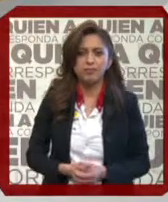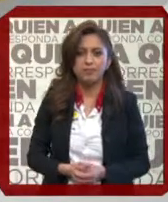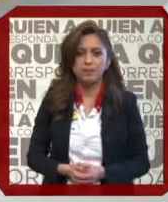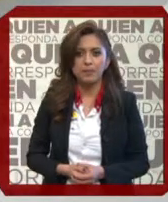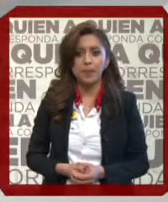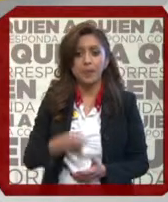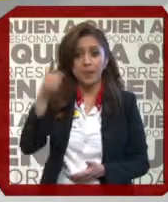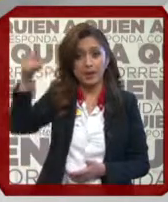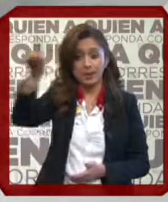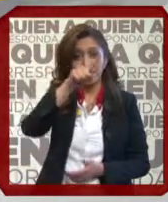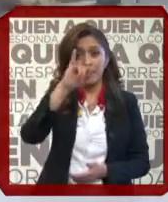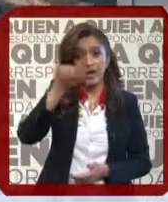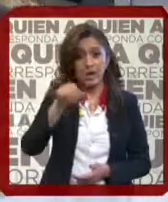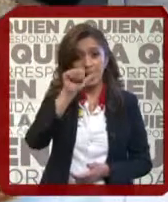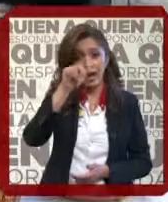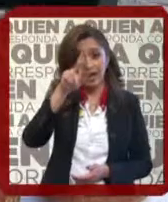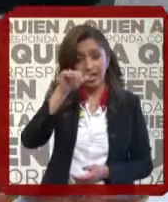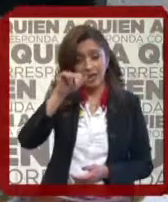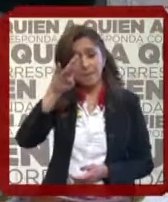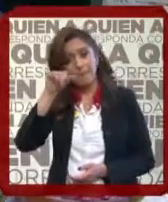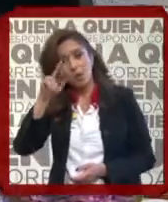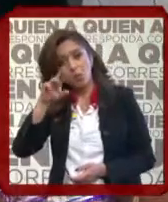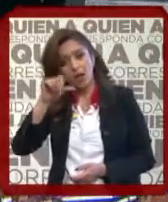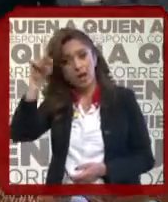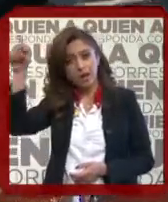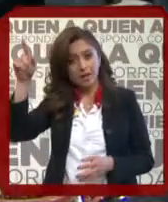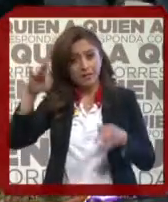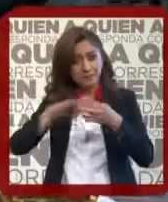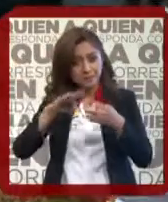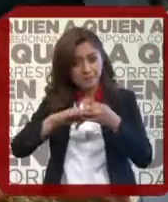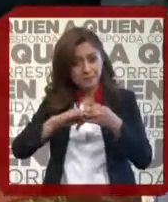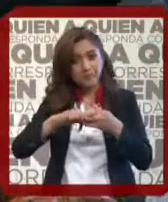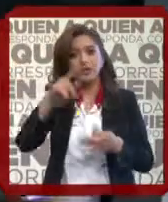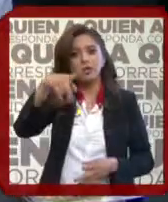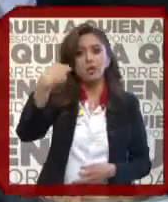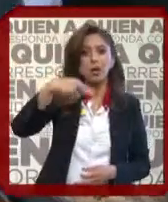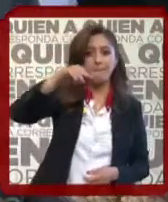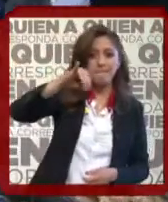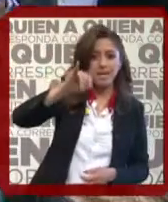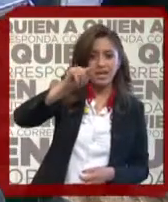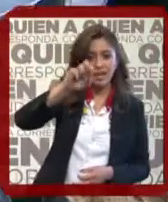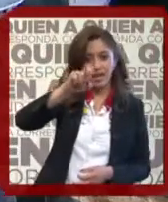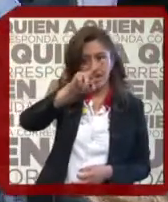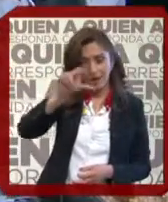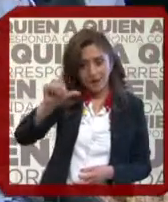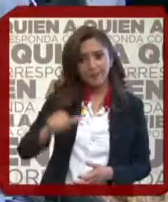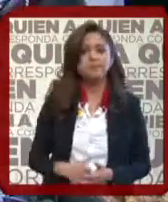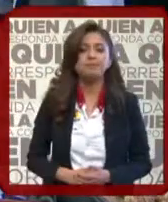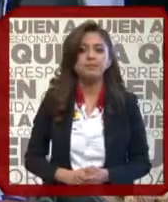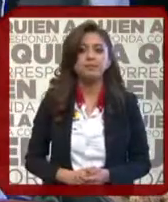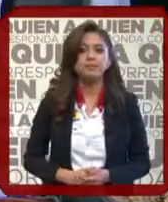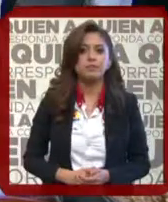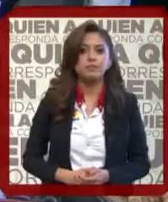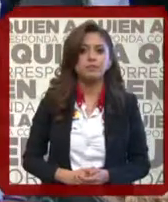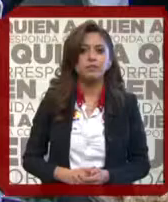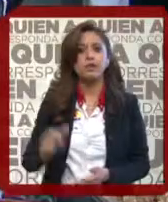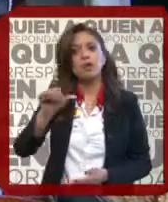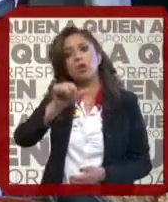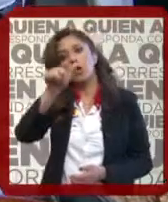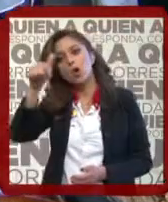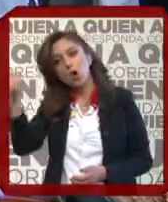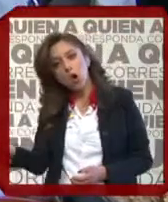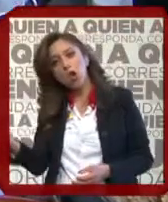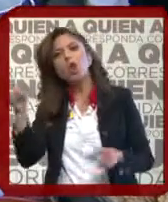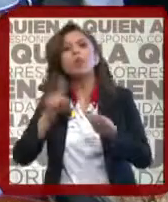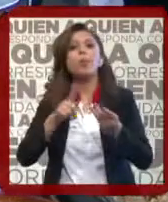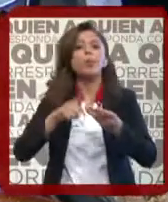En la Jardín Balbuena, en Fernando Iglesias Calderón, número 24, se llama Mi Tierra. Y otro que tenemos ahí enfrente de la... En Fray Servando